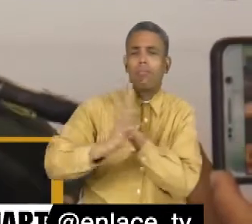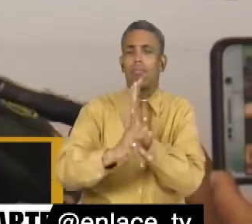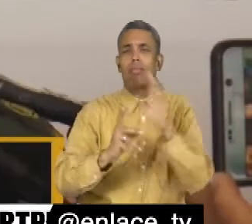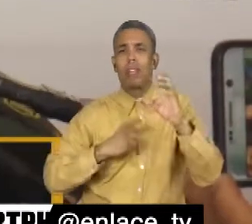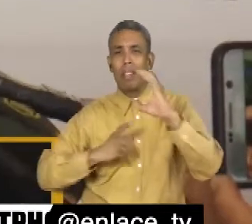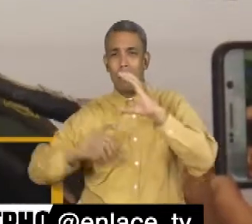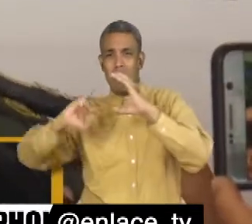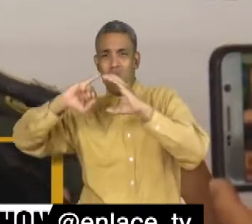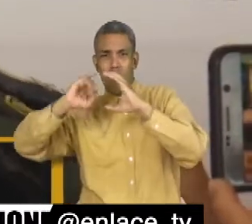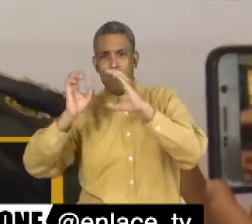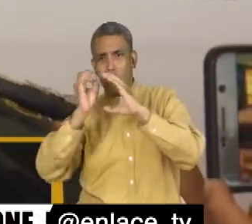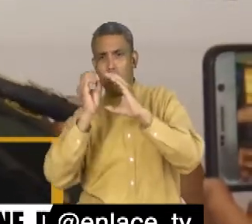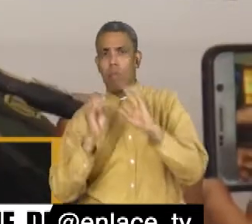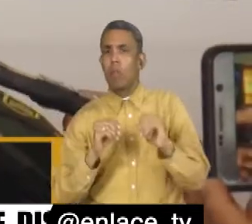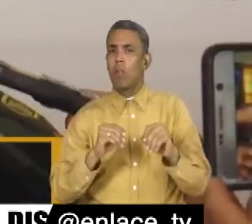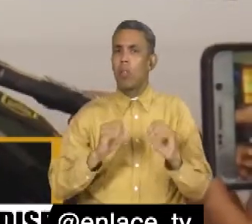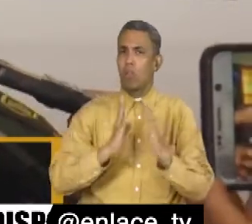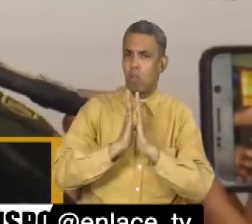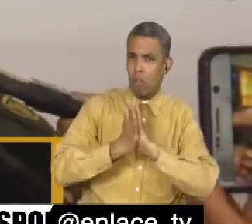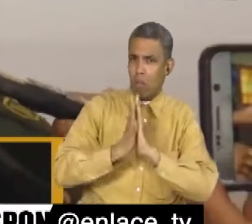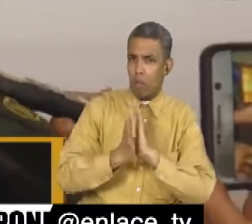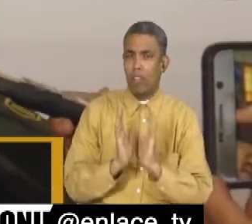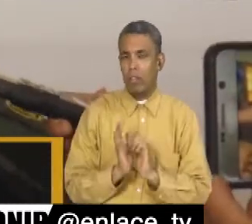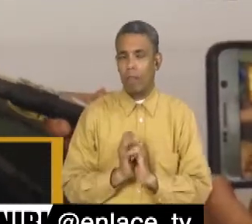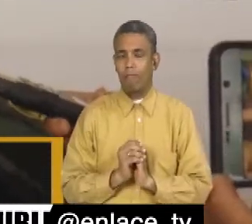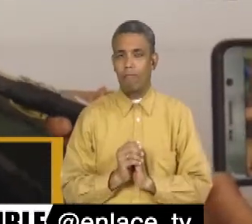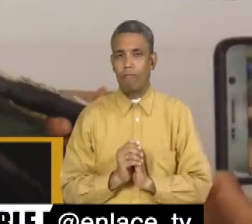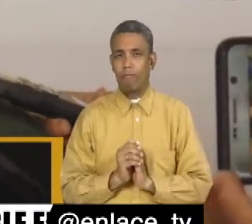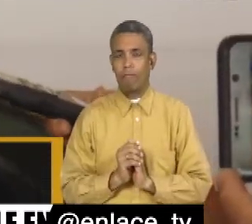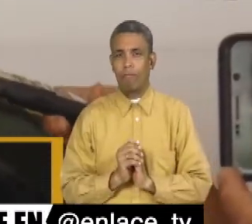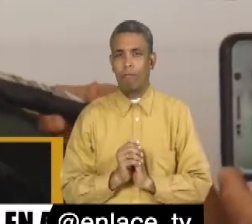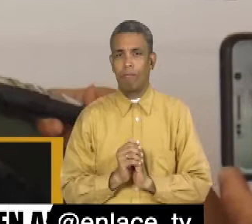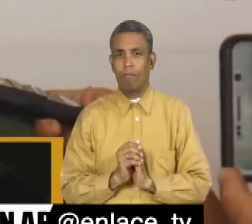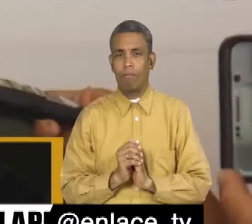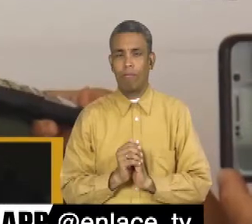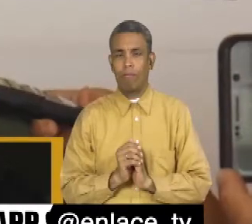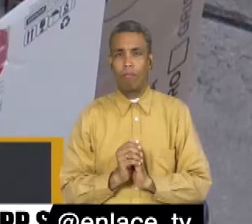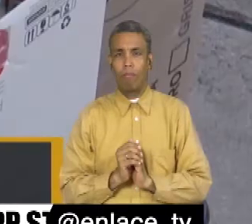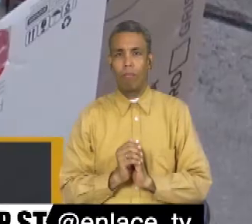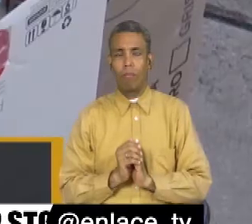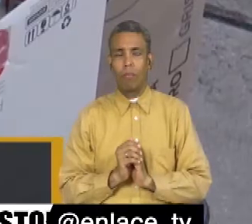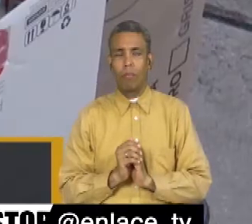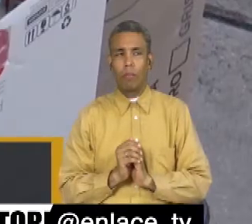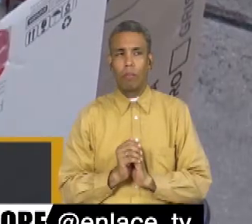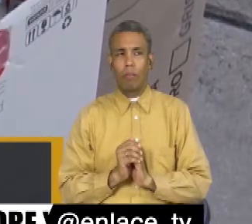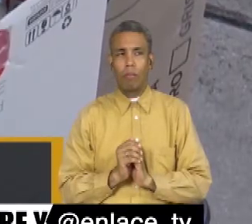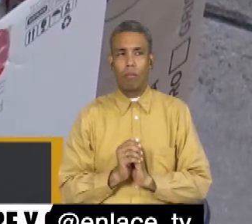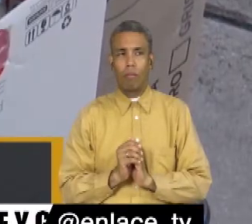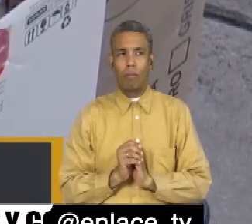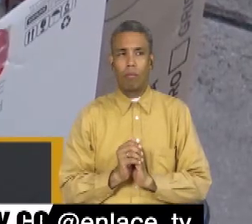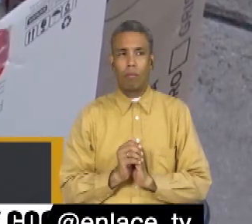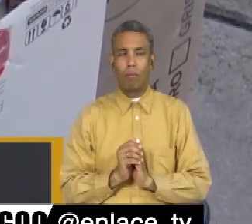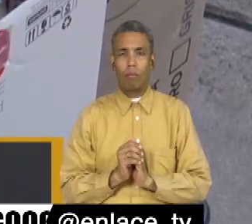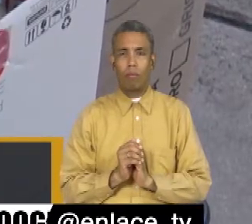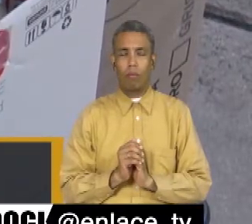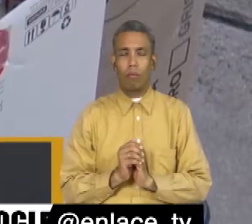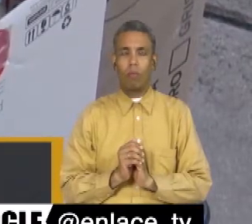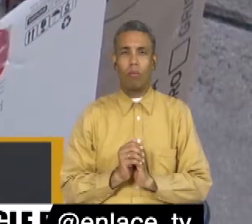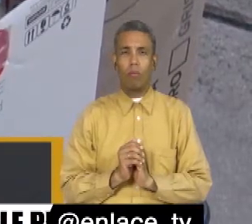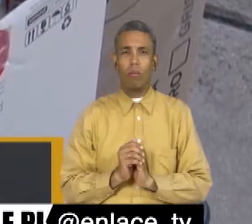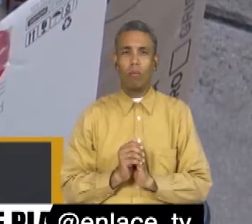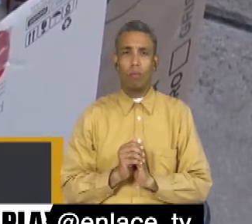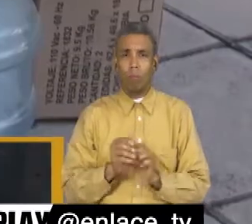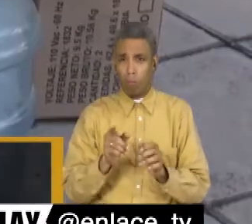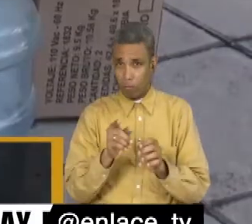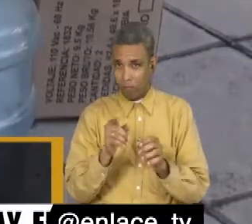de comercio y también pues a nuestros hogares barranqueños. La idea es que, como siempre, se vinculen de manera